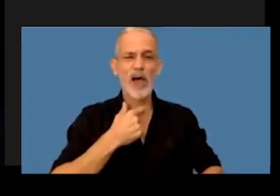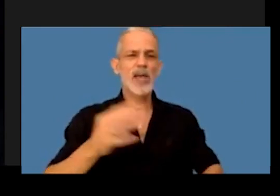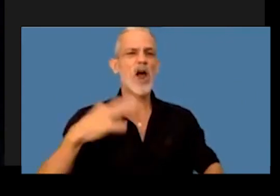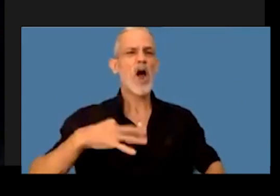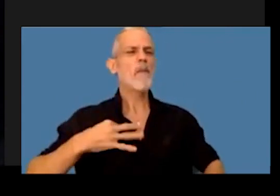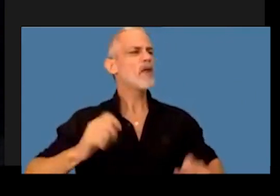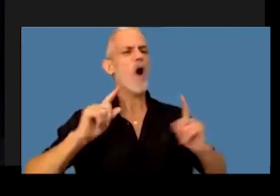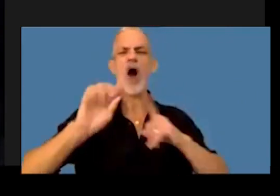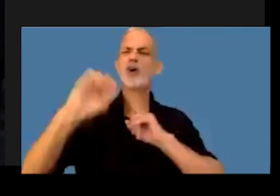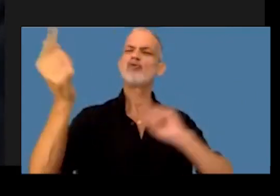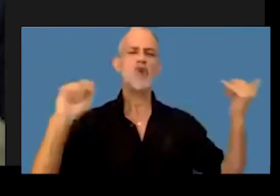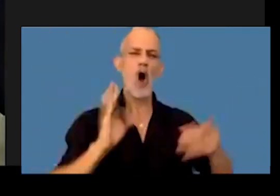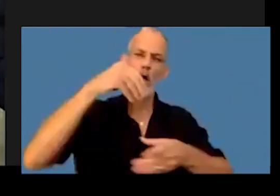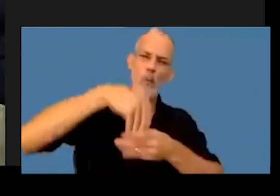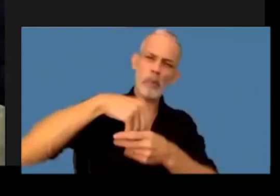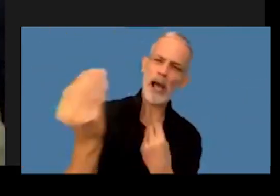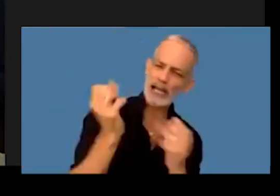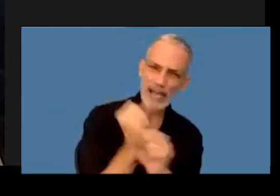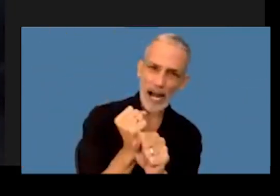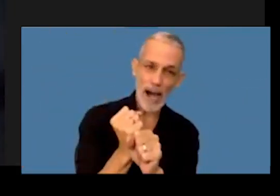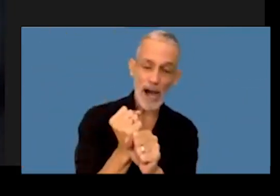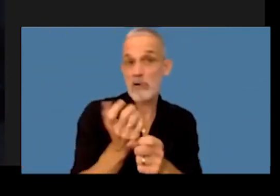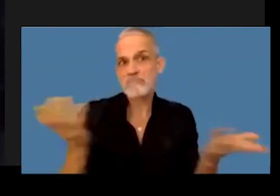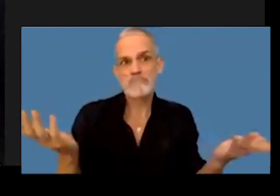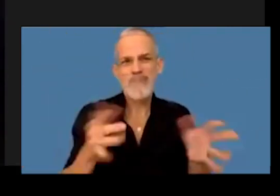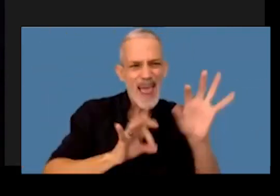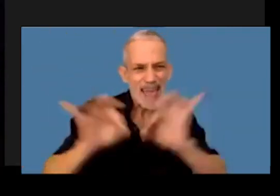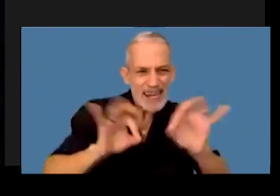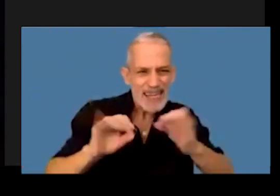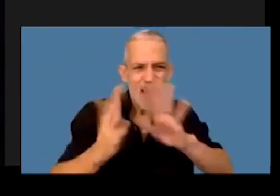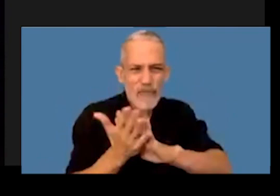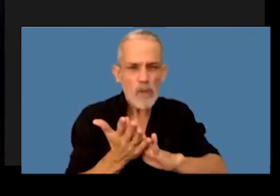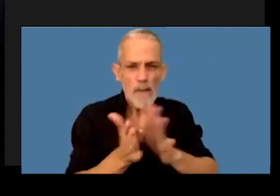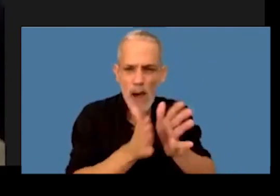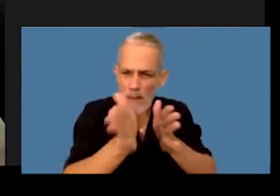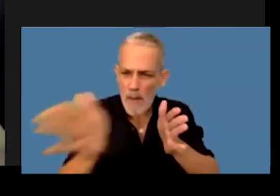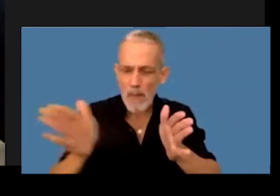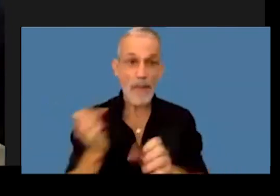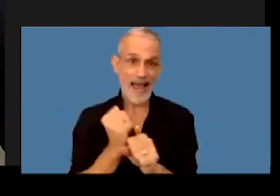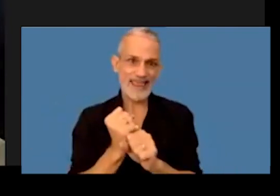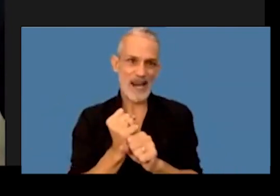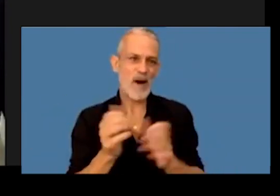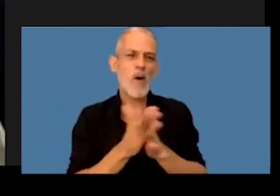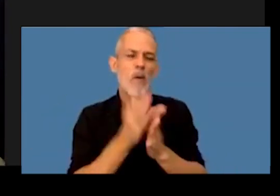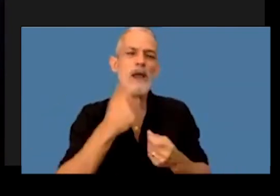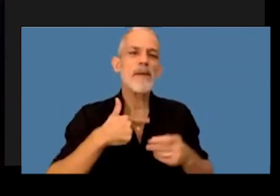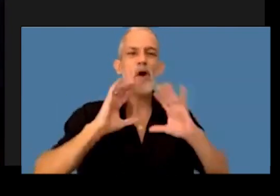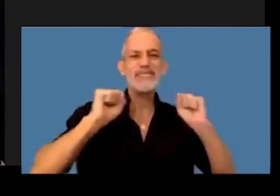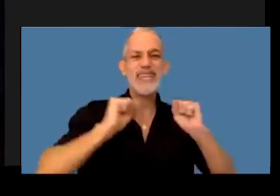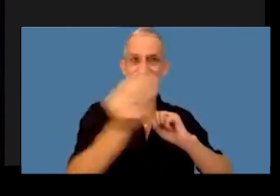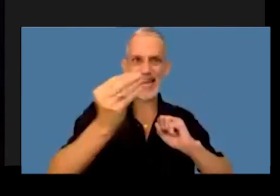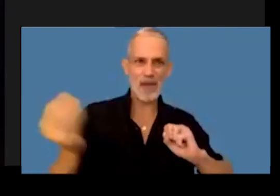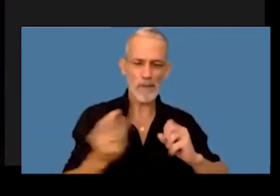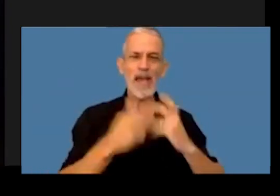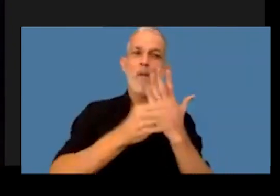de la inserción laboral, y hay muchas estrategias que se van dando en paralelo, desde el trabajo con la Secretaría de Empleo Público y con el Ministerio de Trabajo